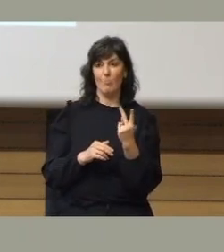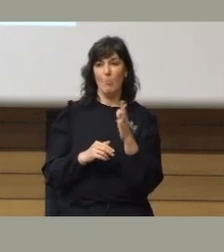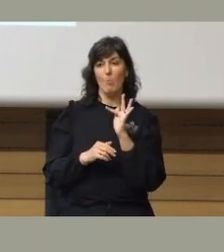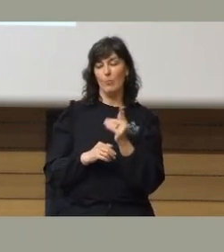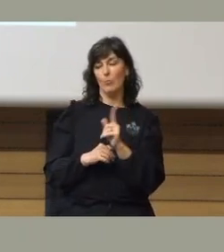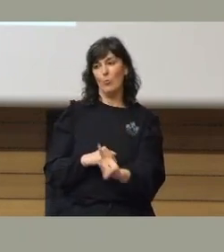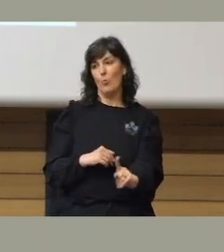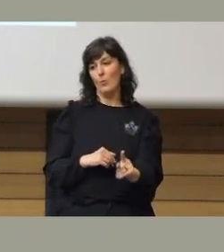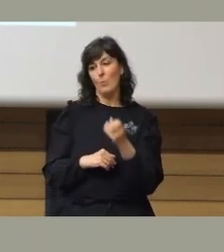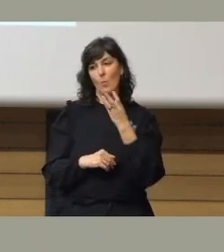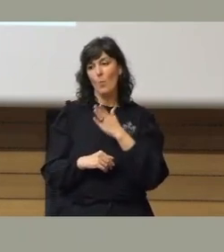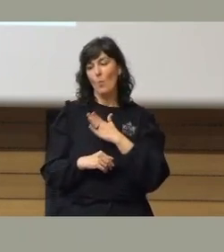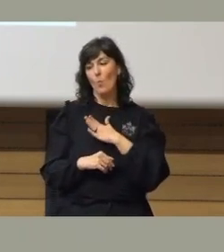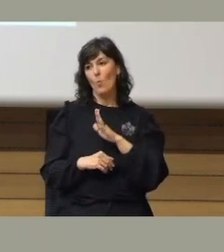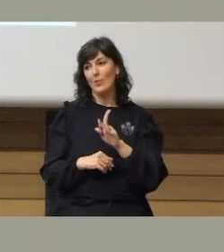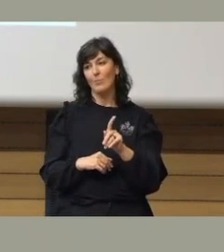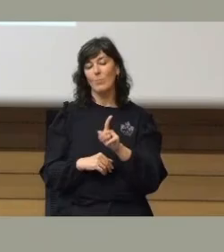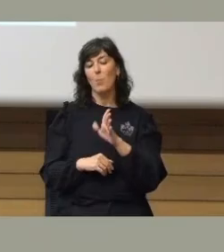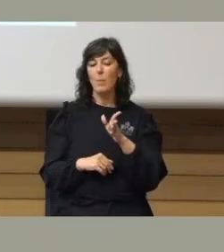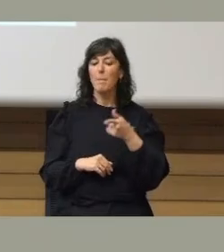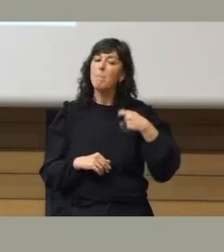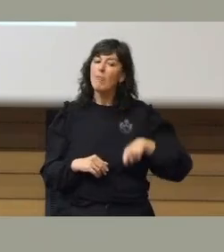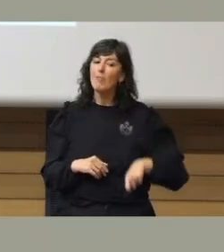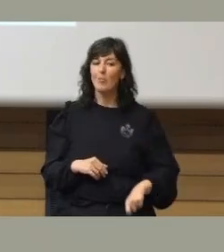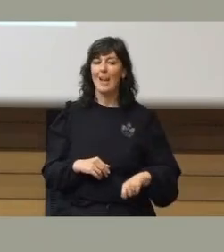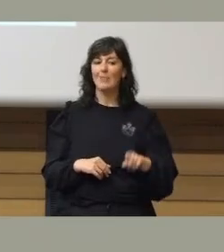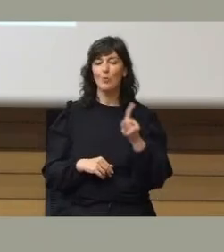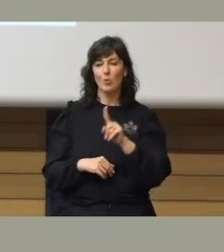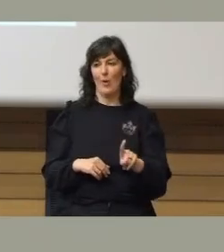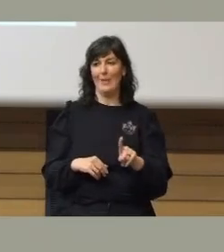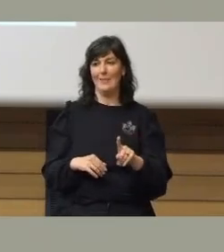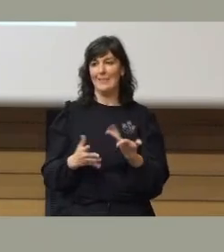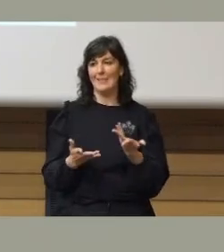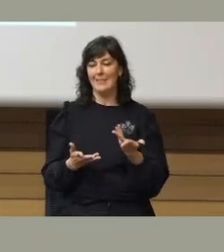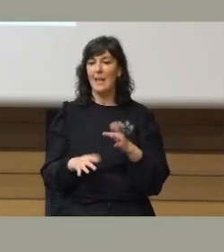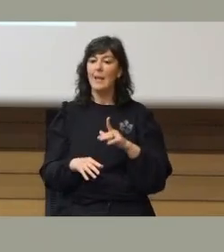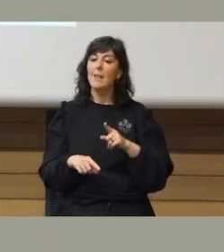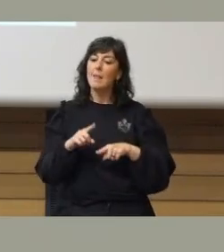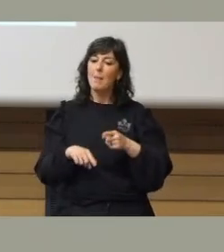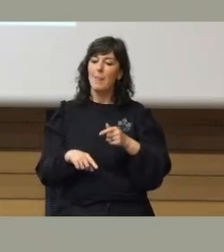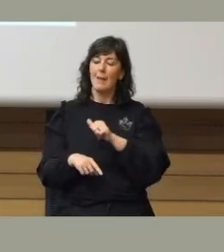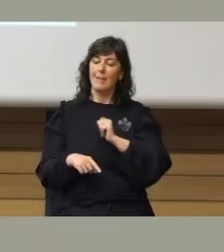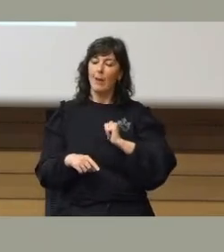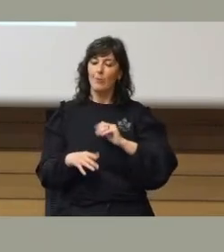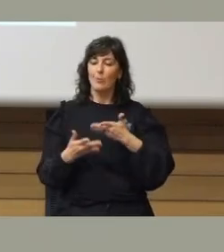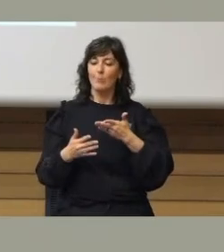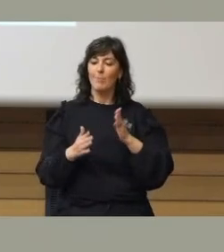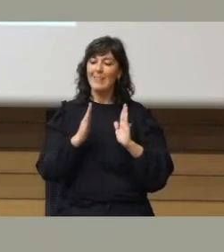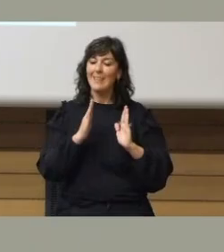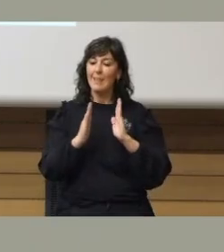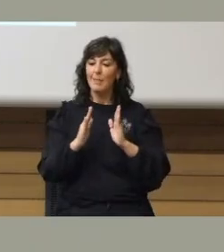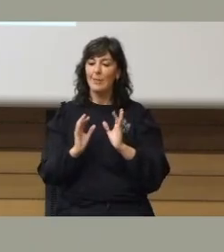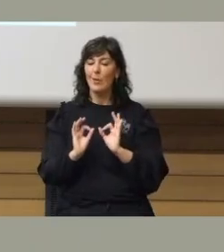Porque no son profesionales, son perceptivas. Entonces, es uno de los planteamientos que nos tenemos que hacer en la intervención en adicciones. Si yo no